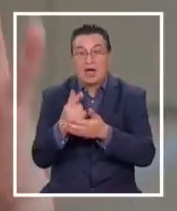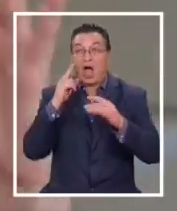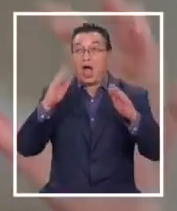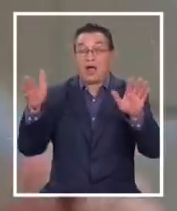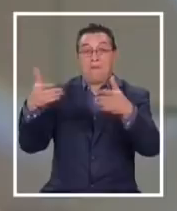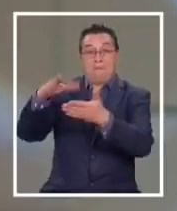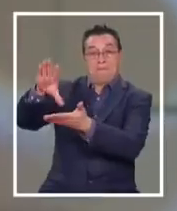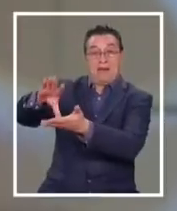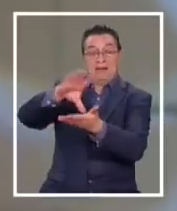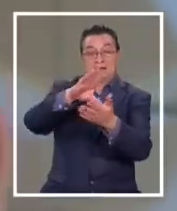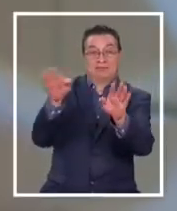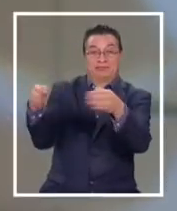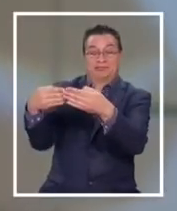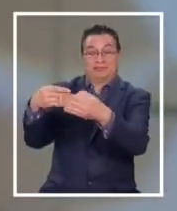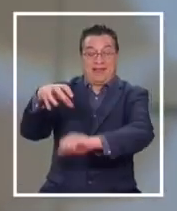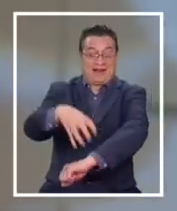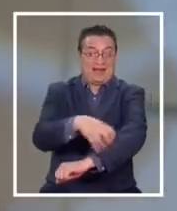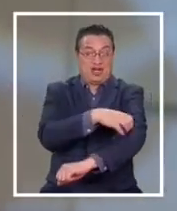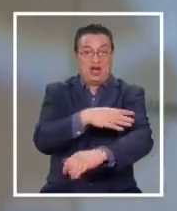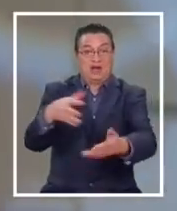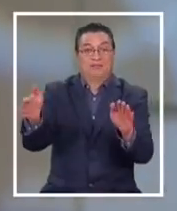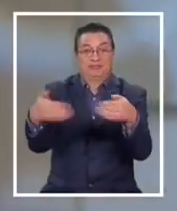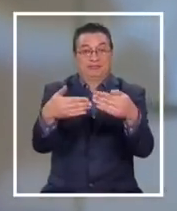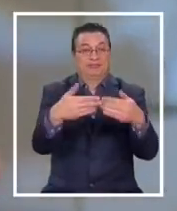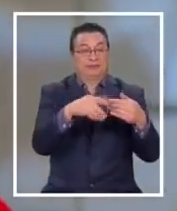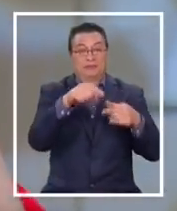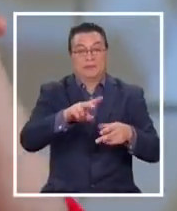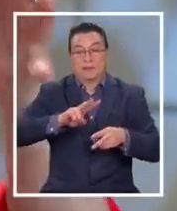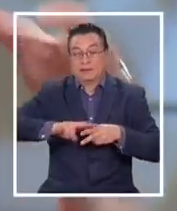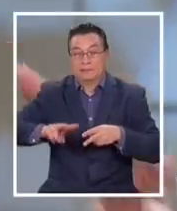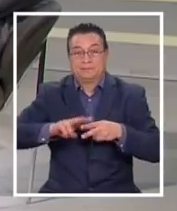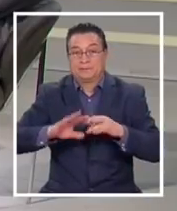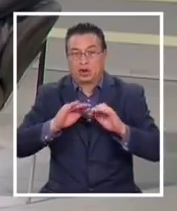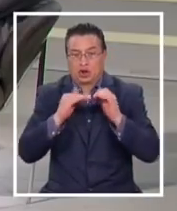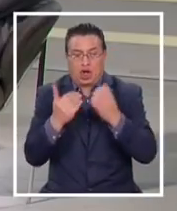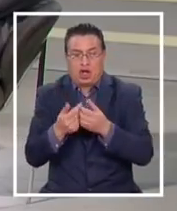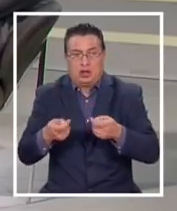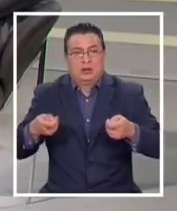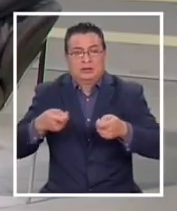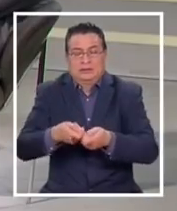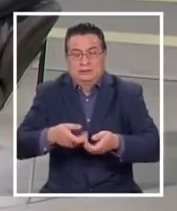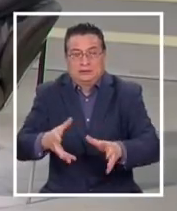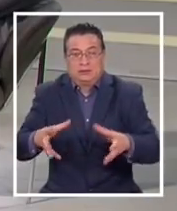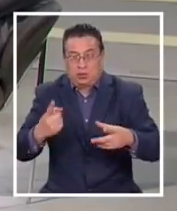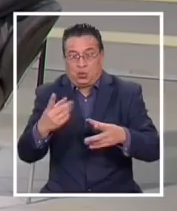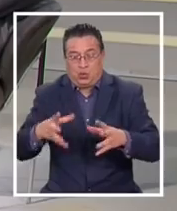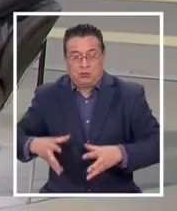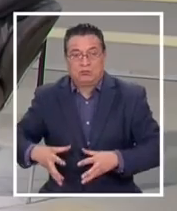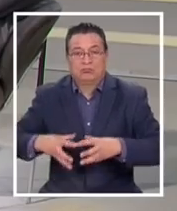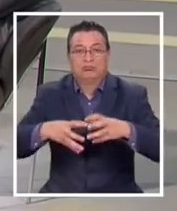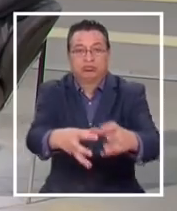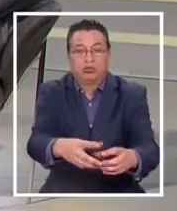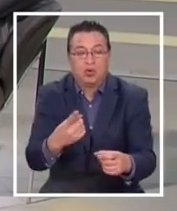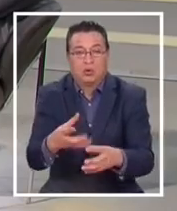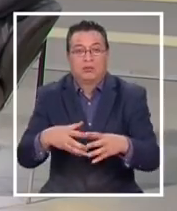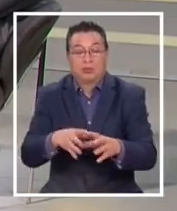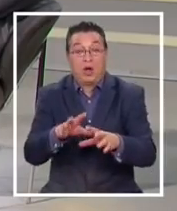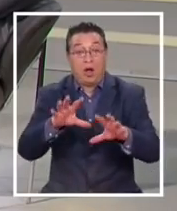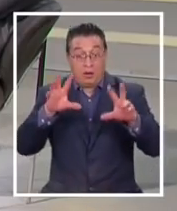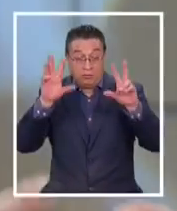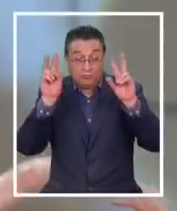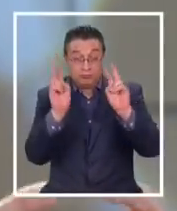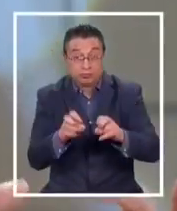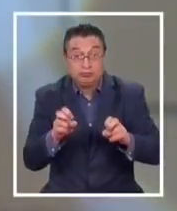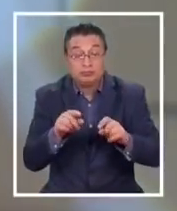fronteras cerradas, regiones cerradas, comunas cerradas, tiene que organizarse e invierte todo su patrimonio en un traslado, por ejemplo. Entonces, cuando se logra